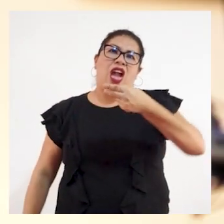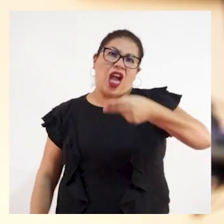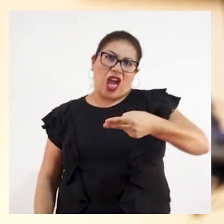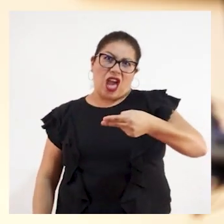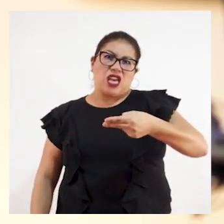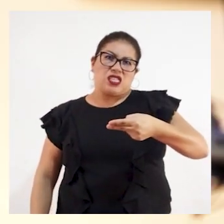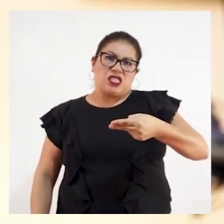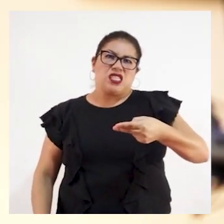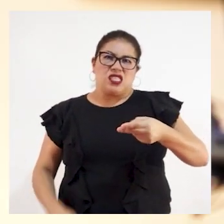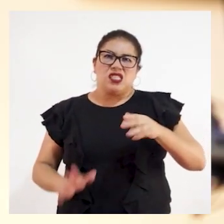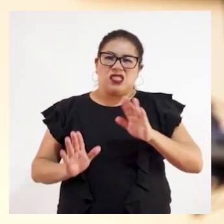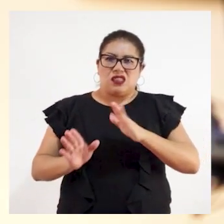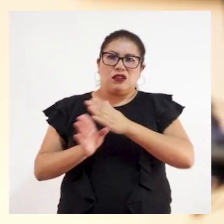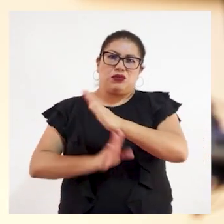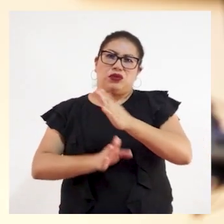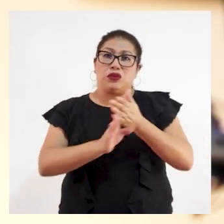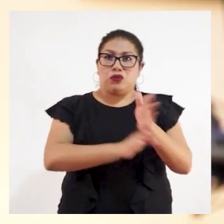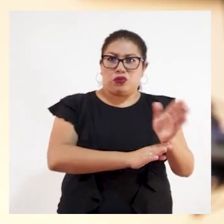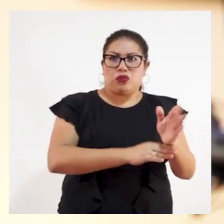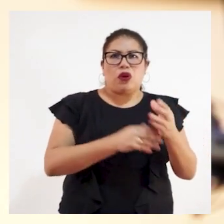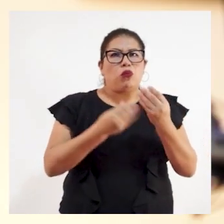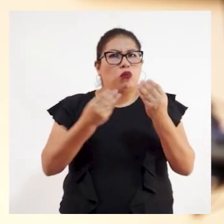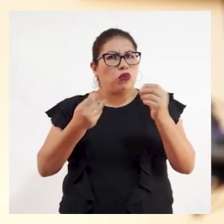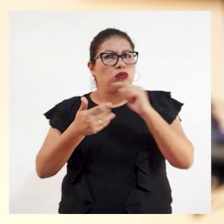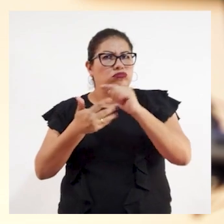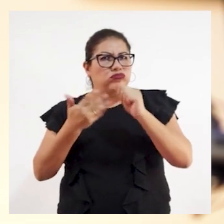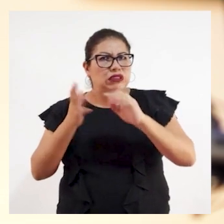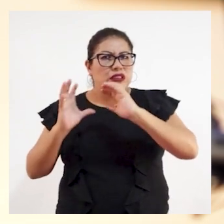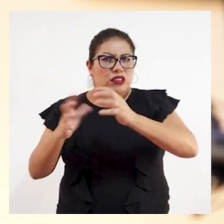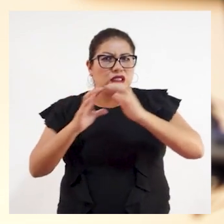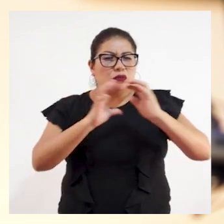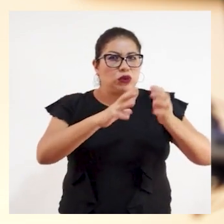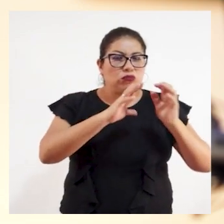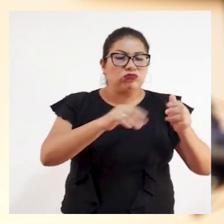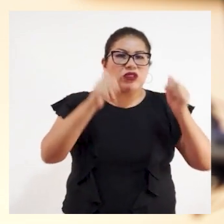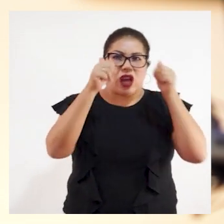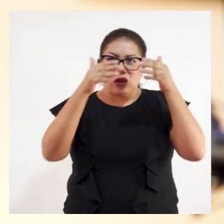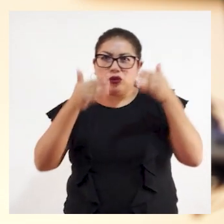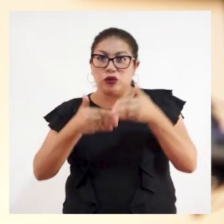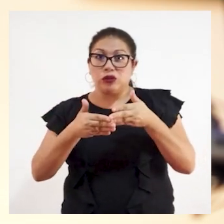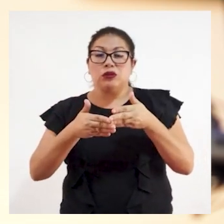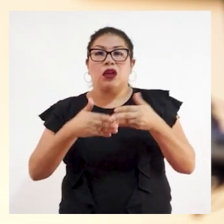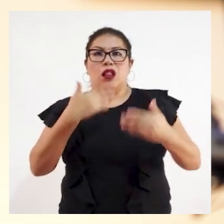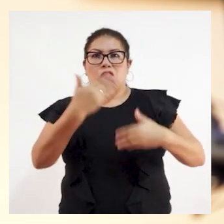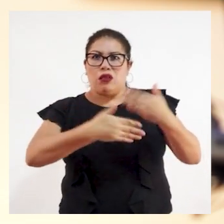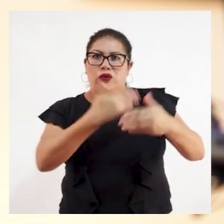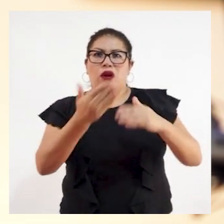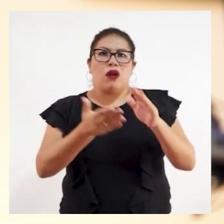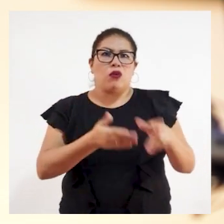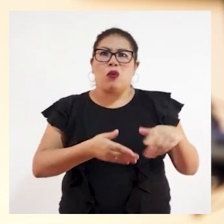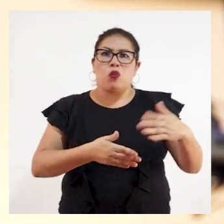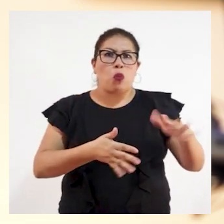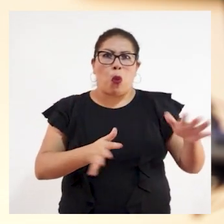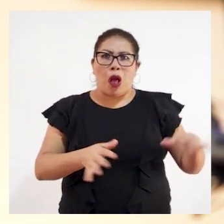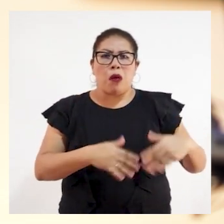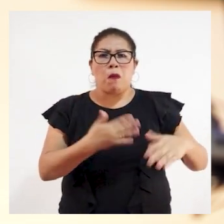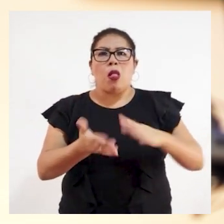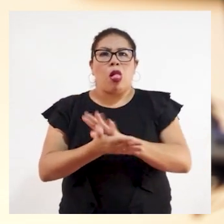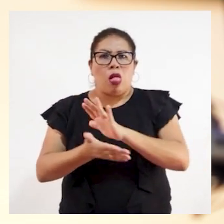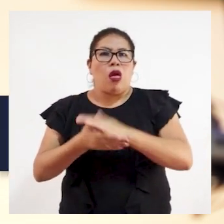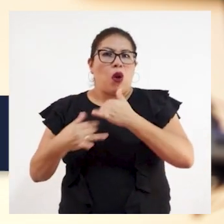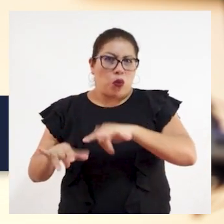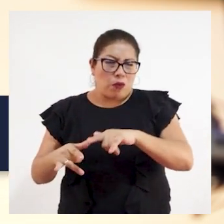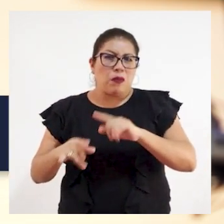déficit de atención e hiperactividad. Tenemos varios tipos de trastornos que aparecen en el camino ya del proceso. Si